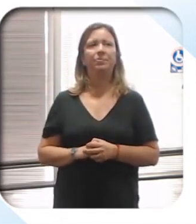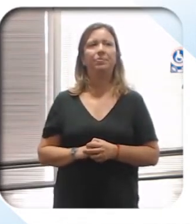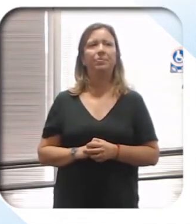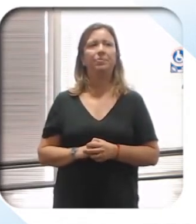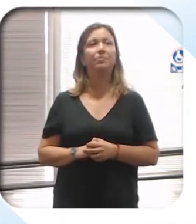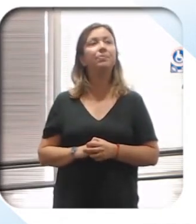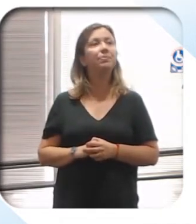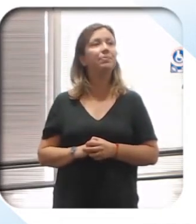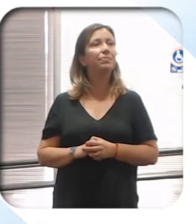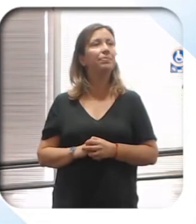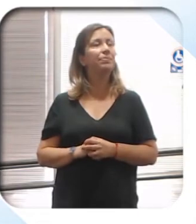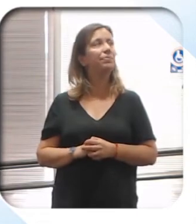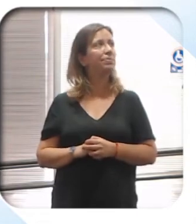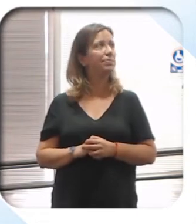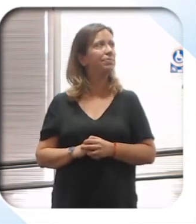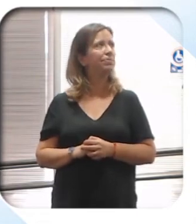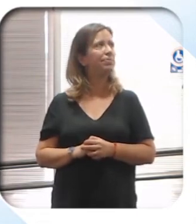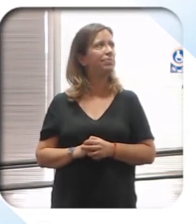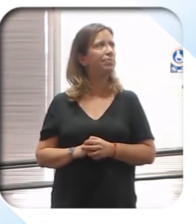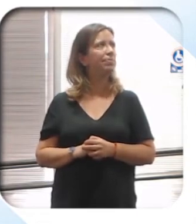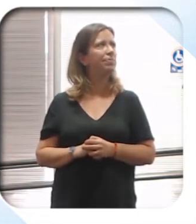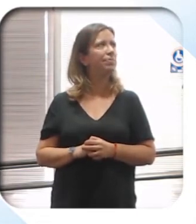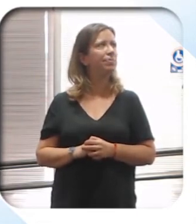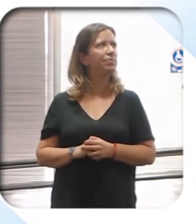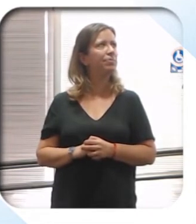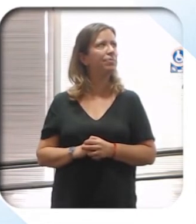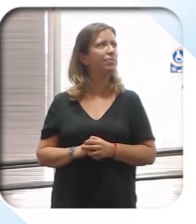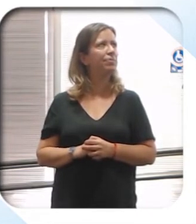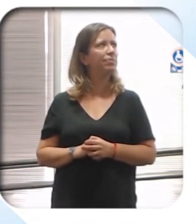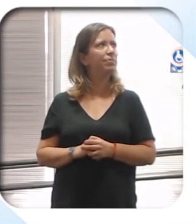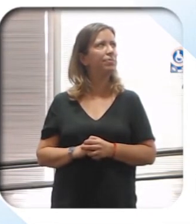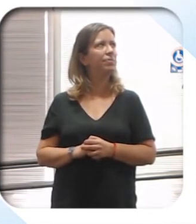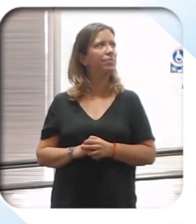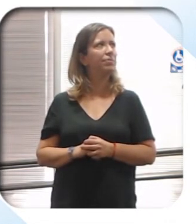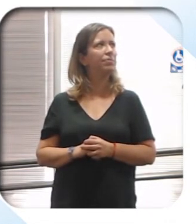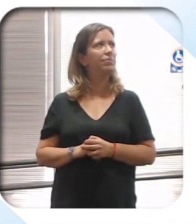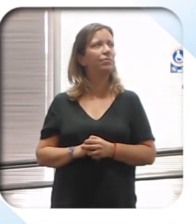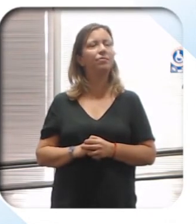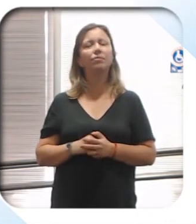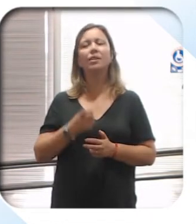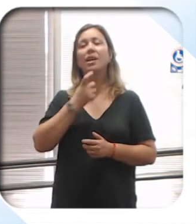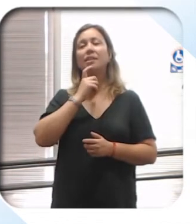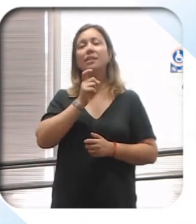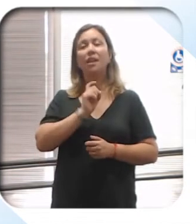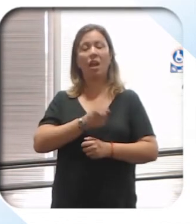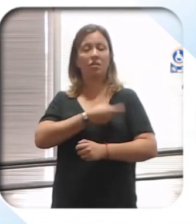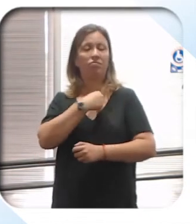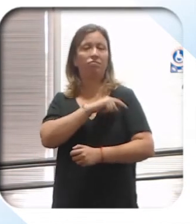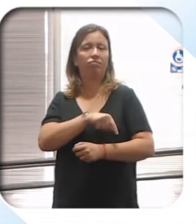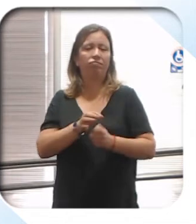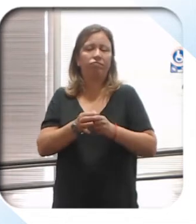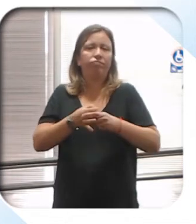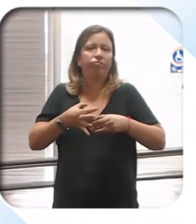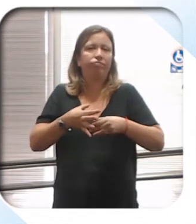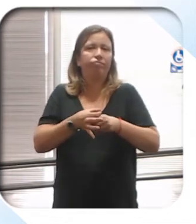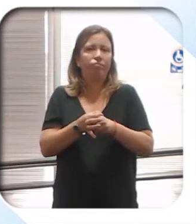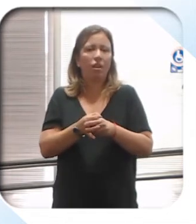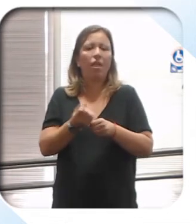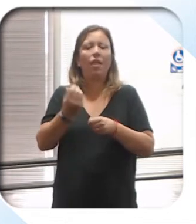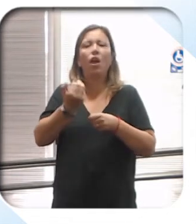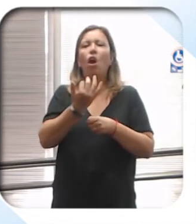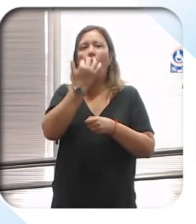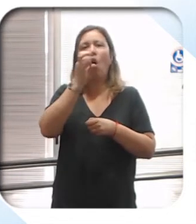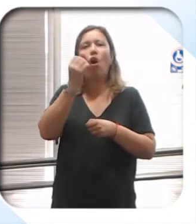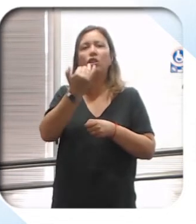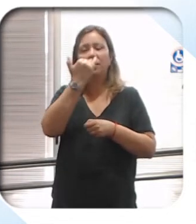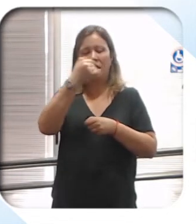El efecto del óxido nítrico fundamental dilata los vasos sanguíneos, aumenta el flujo de la sangre, incrementa el suministro de oxígeno y protege al